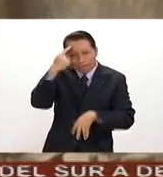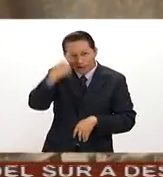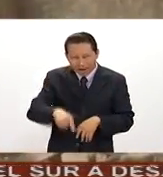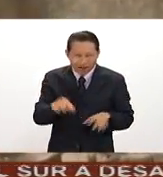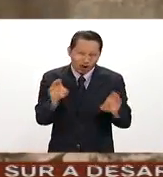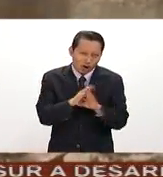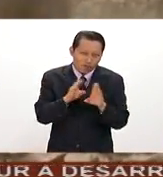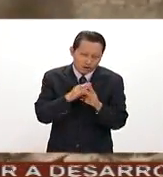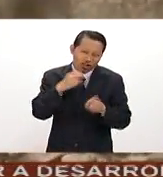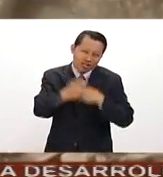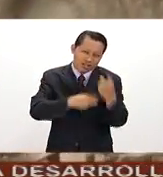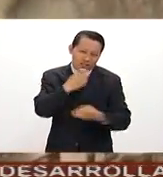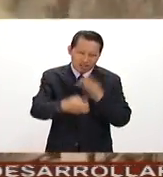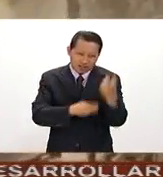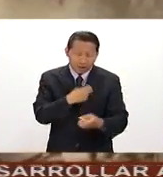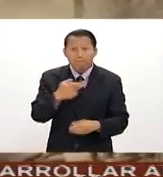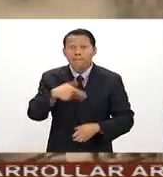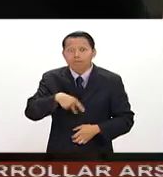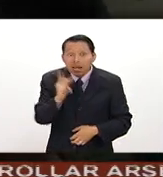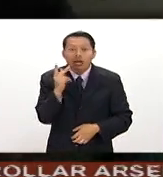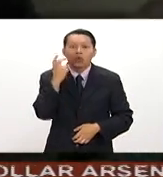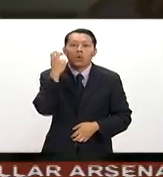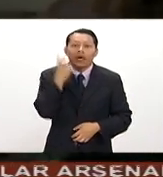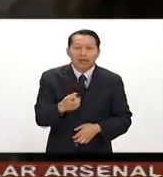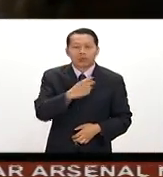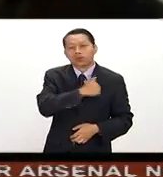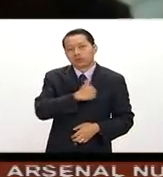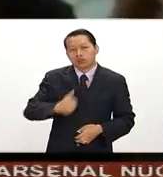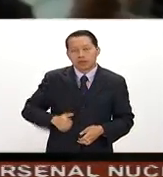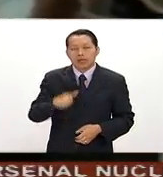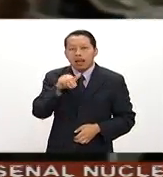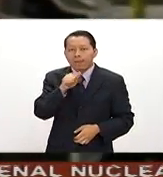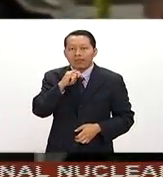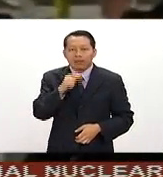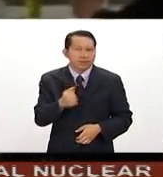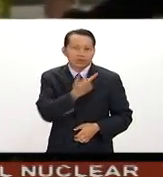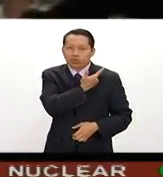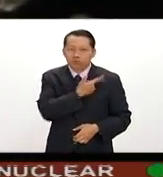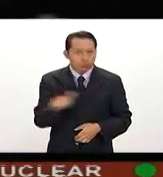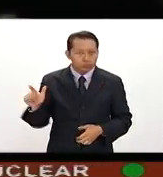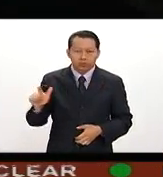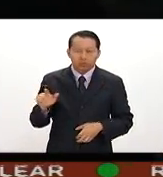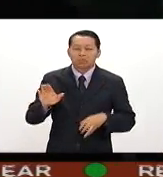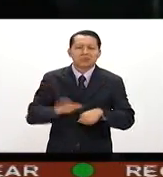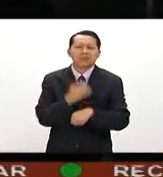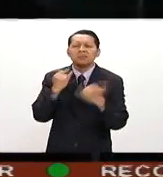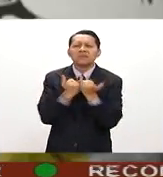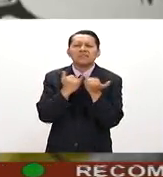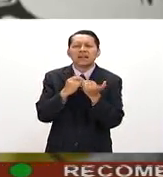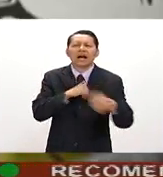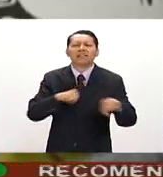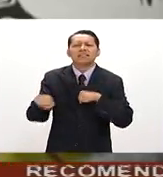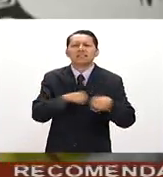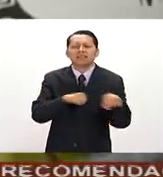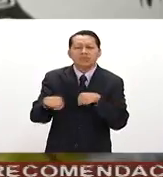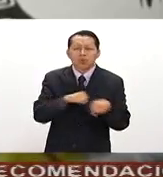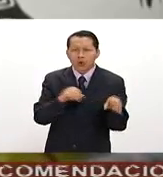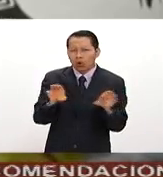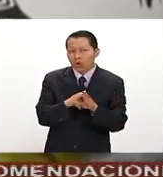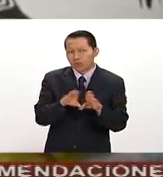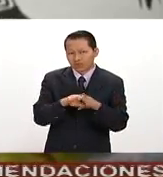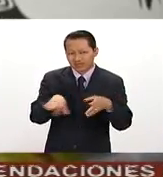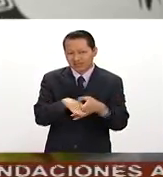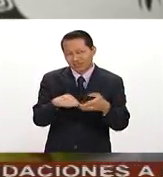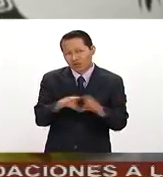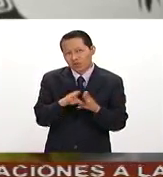la tragedia, pero eso no le gustó al ayuntamiento de Amatrice. Bueno, comparó a las víctimas del sismo pasado con recetas de